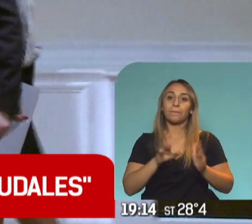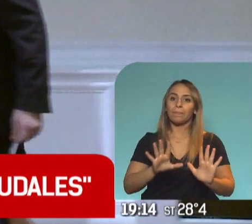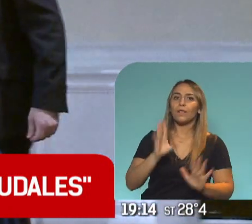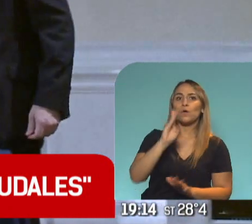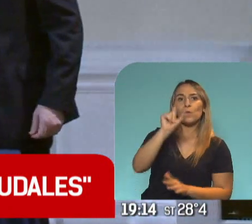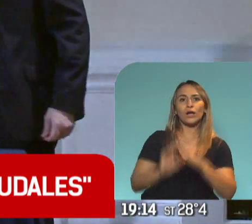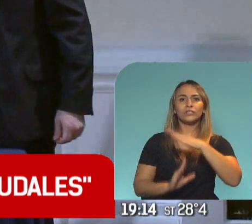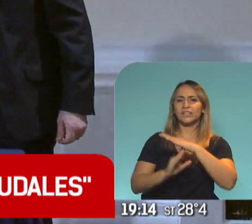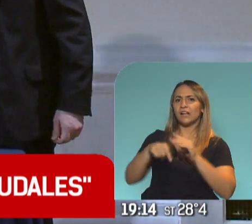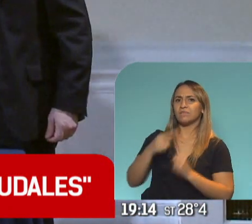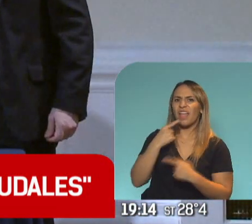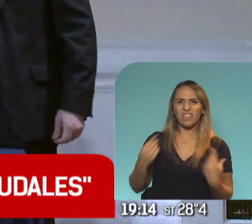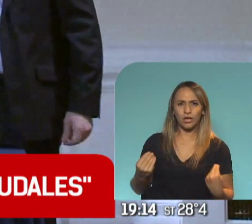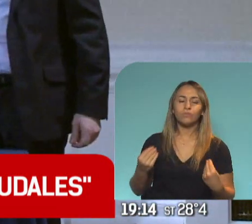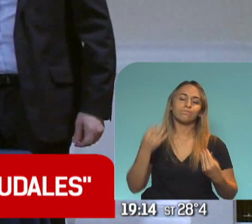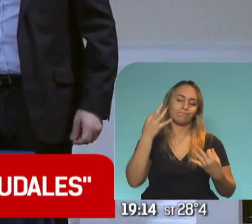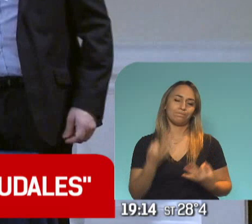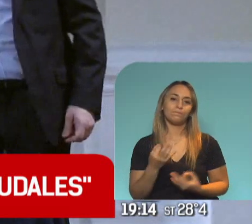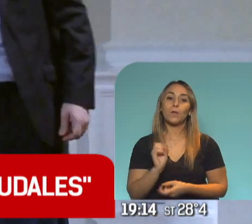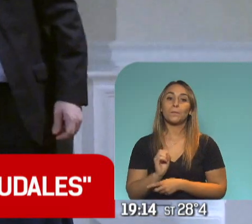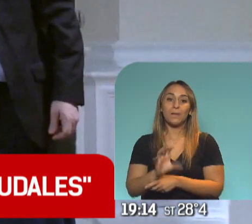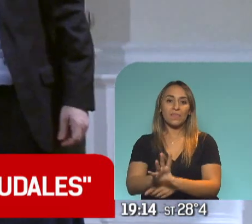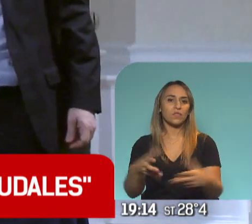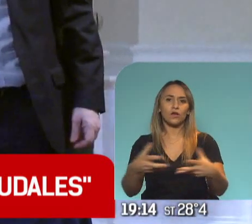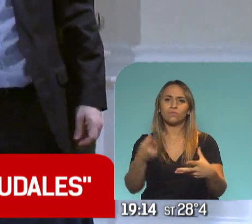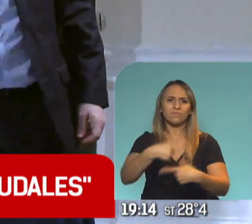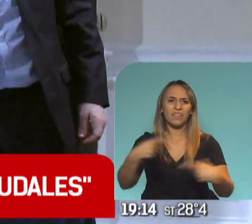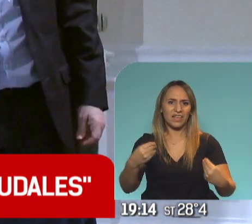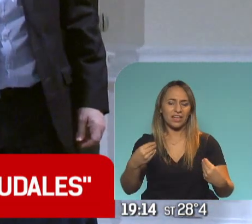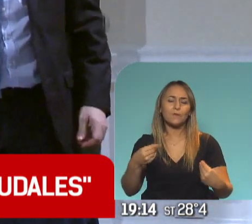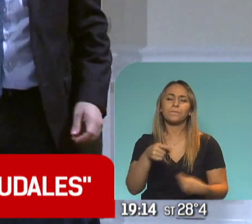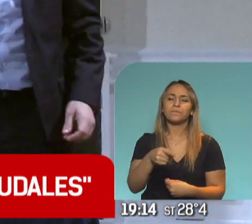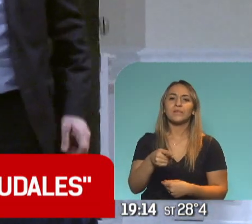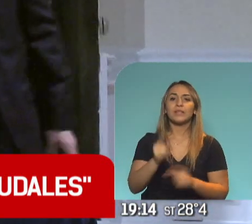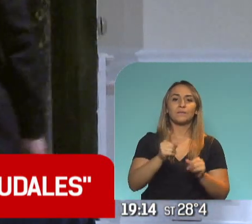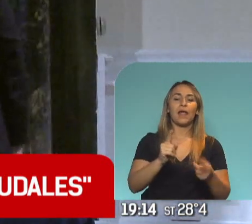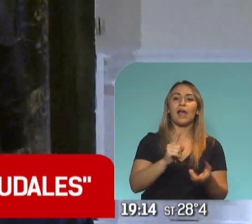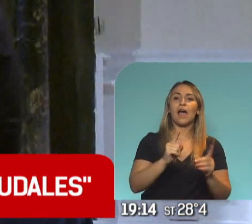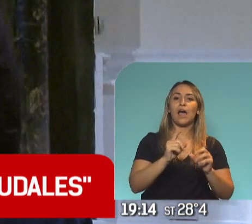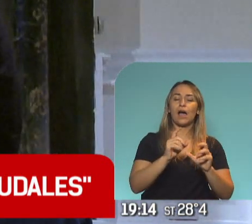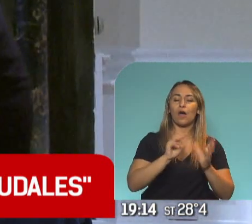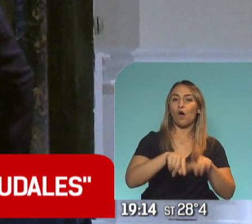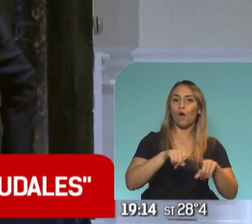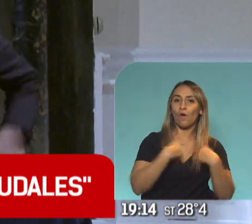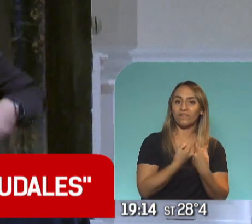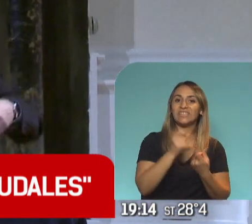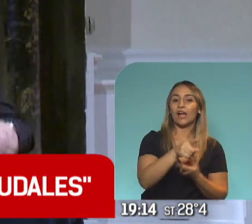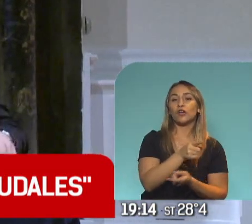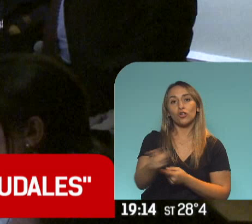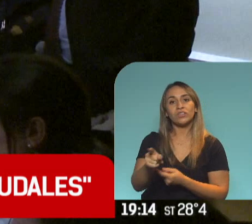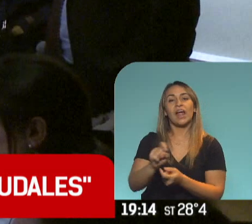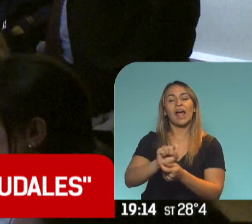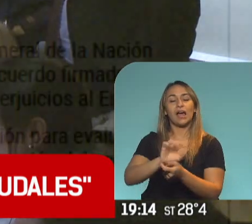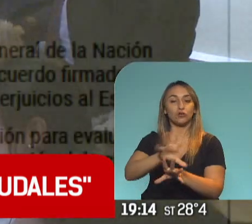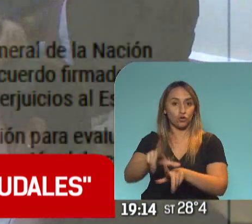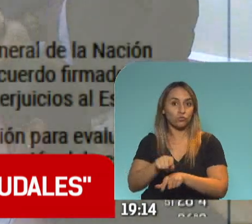hoy? Básicamente lo que hizo fue enviarle a la CIGEN, a la Sindicatura General de la Nación y a la Oficina Anticorrupción toda la información que recabó, que